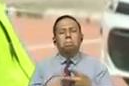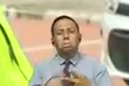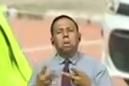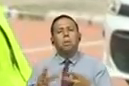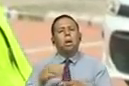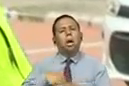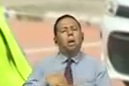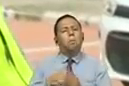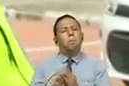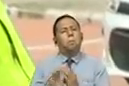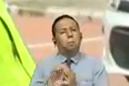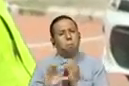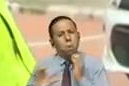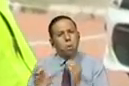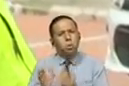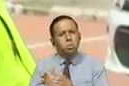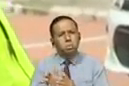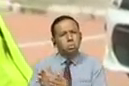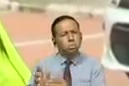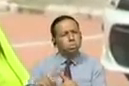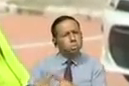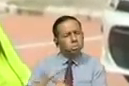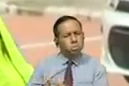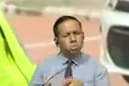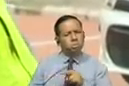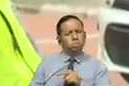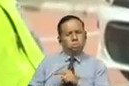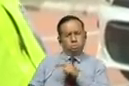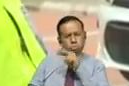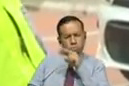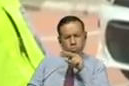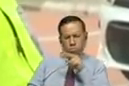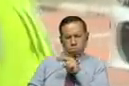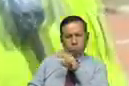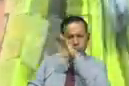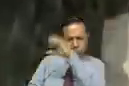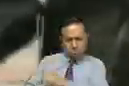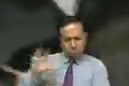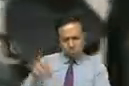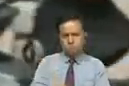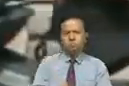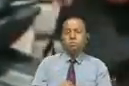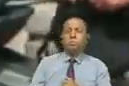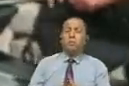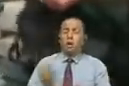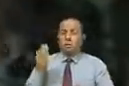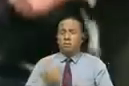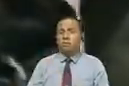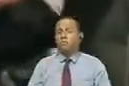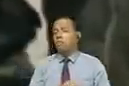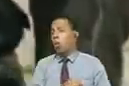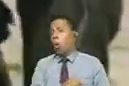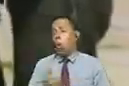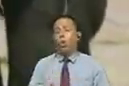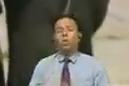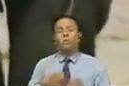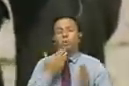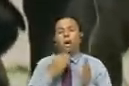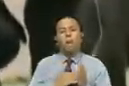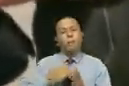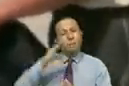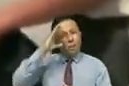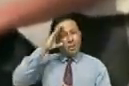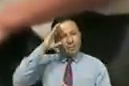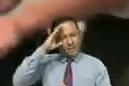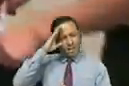donde ya estas personas se dedican a perfilar a sus posibles o potenciales víctimas. En otra acción policial, cuando revisaban a motorizados